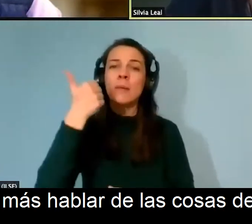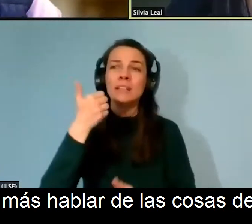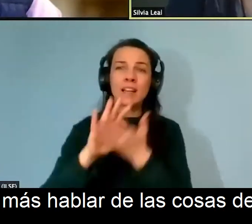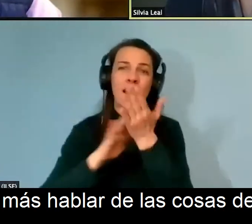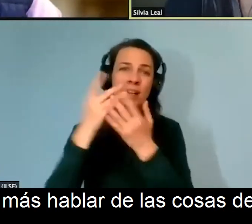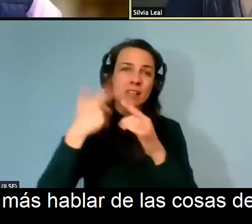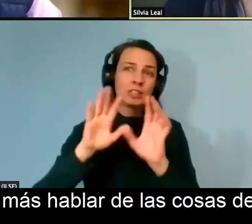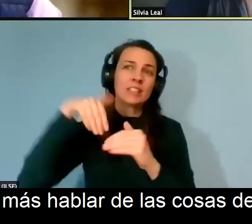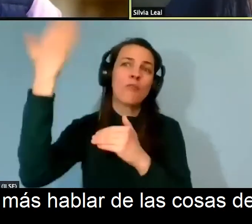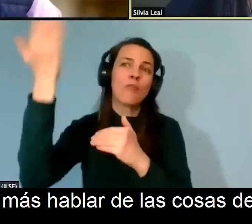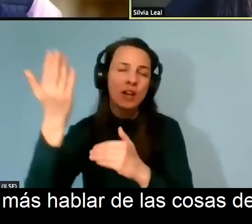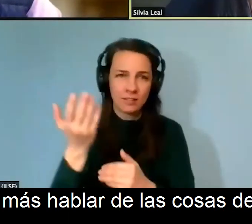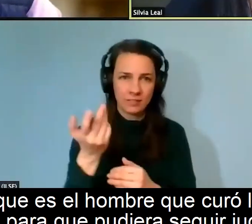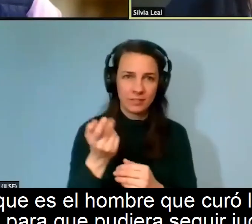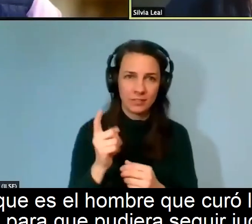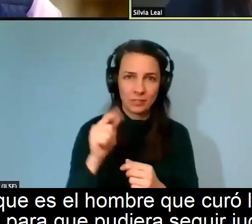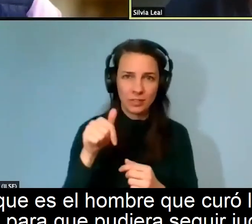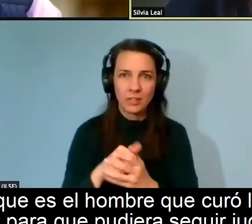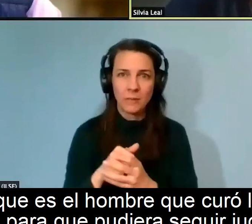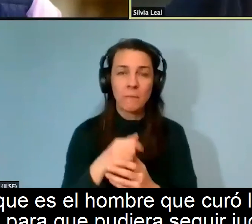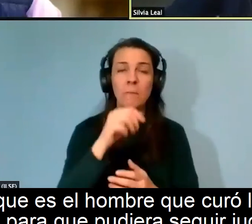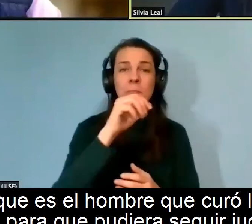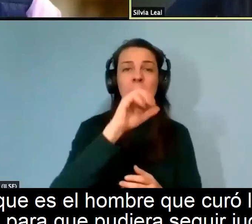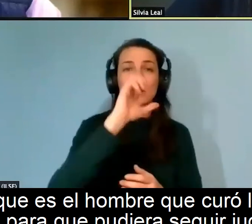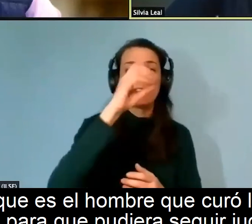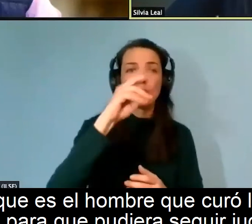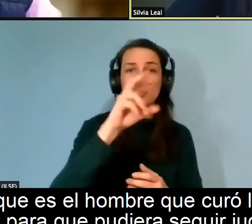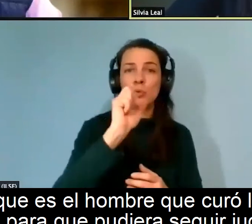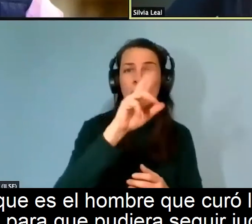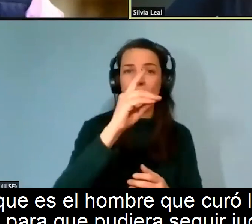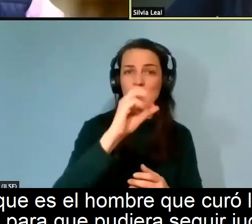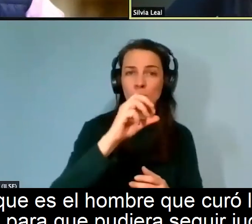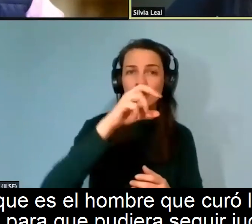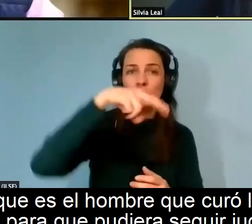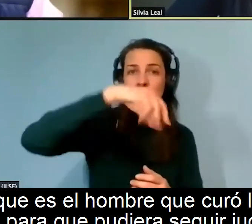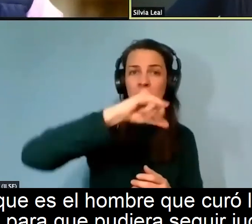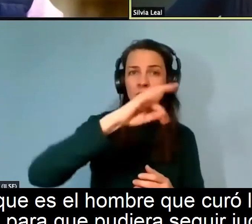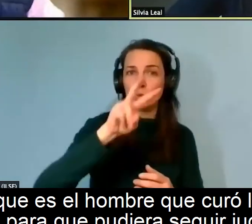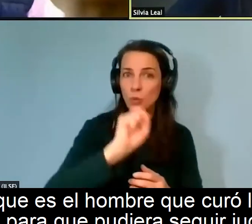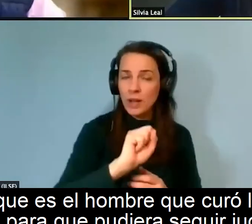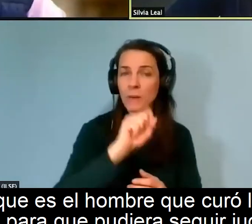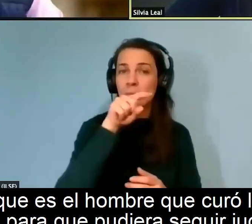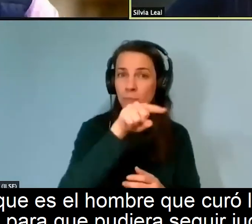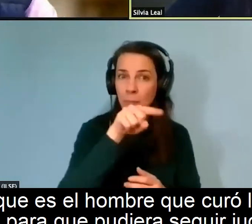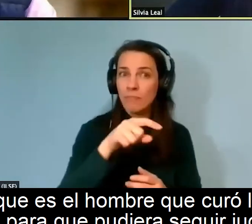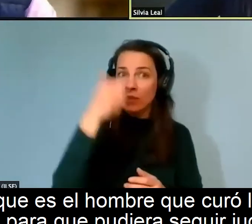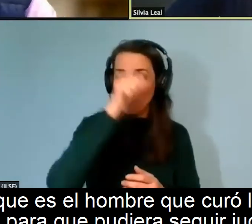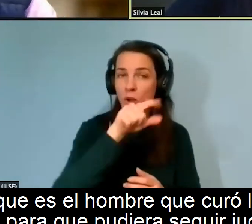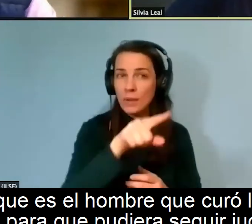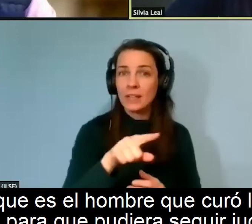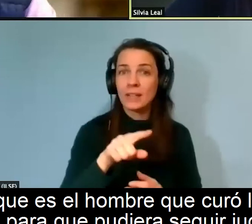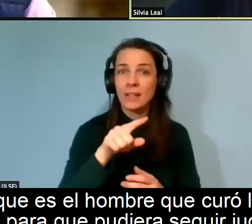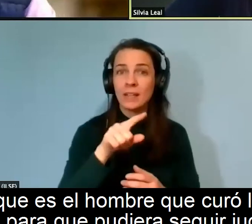demás. Y Eduardo Anitúa, que muchos reconoceréis porque es el hombre que curó las